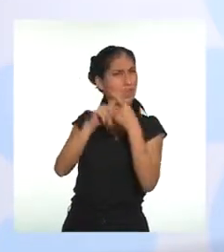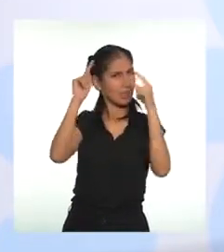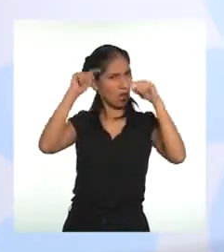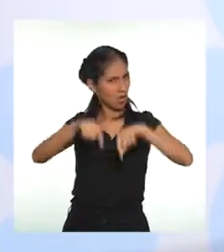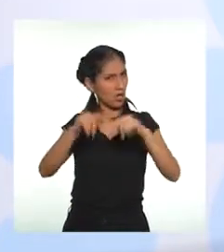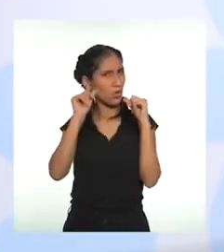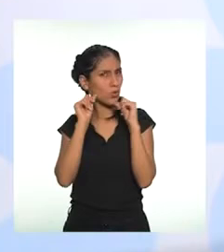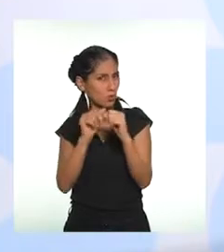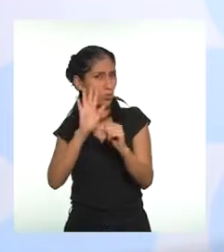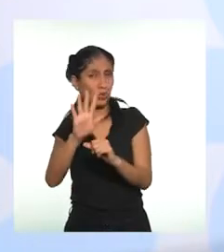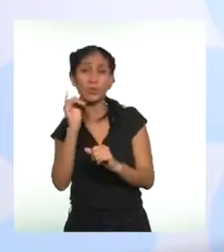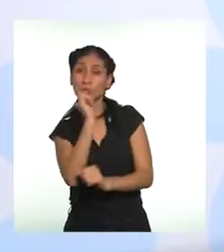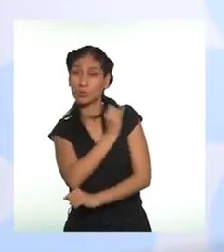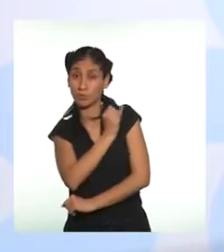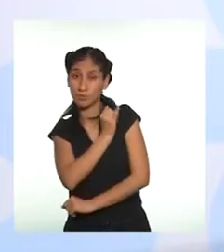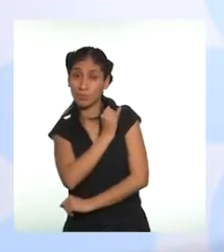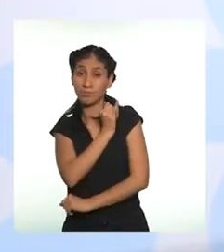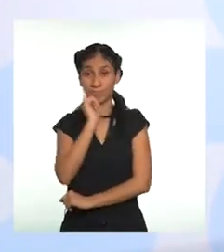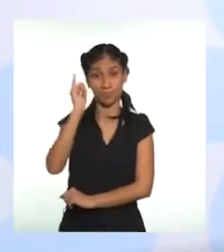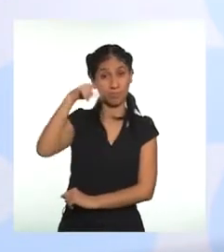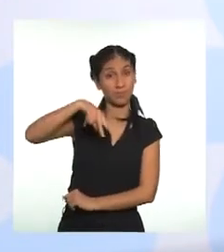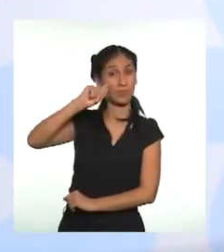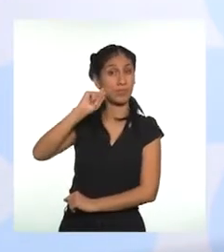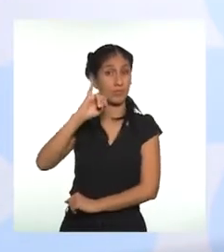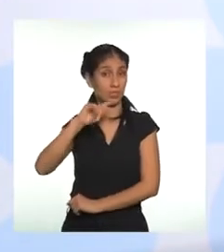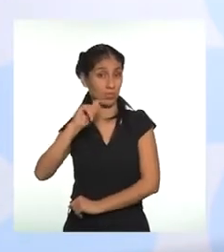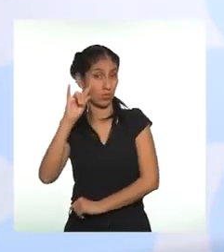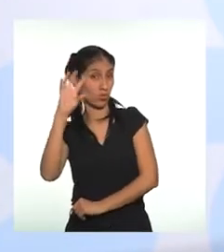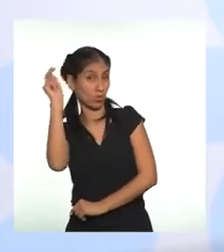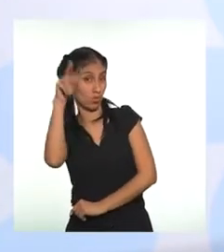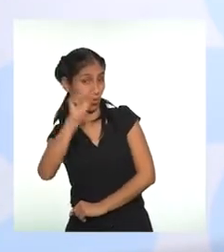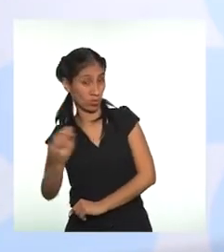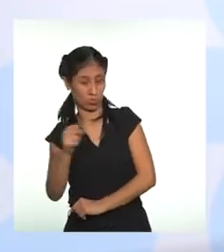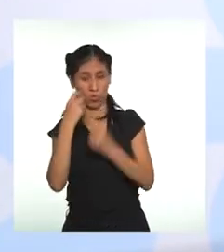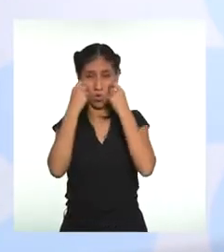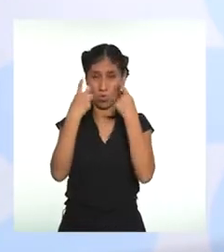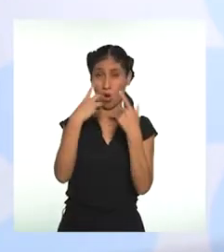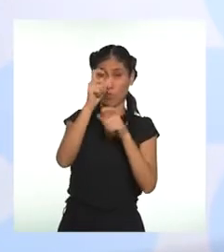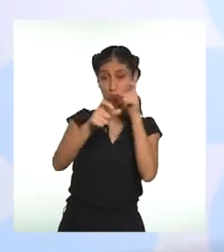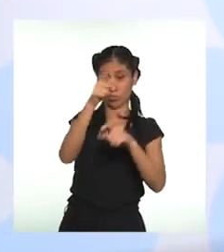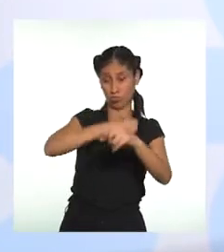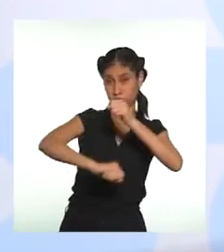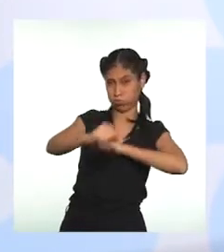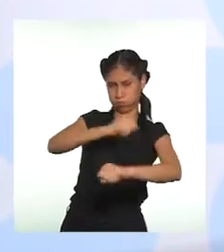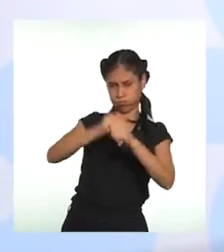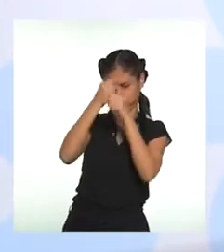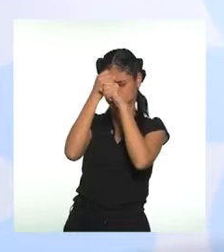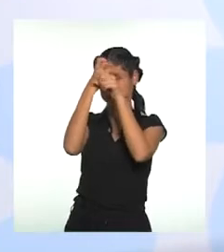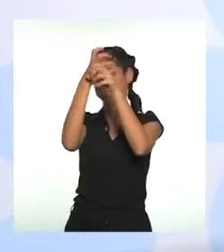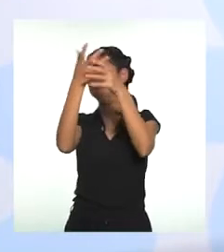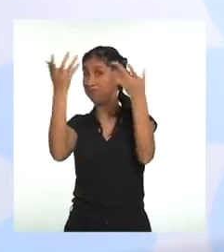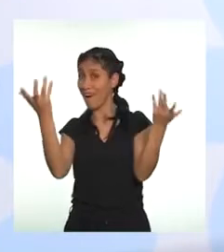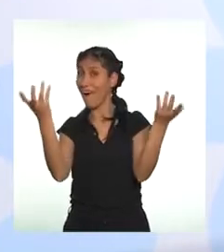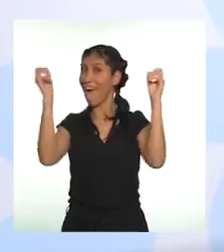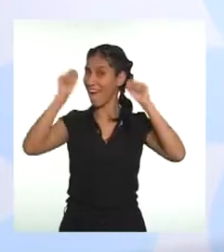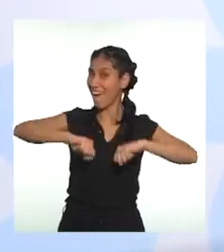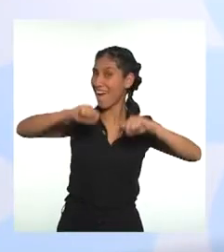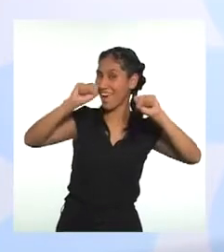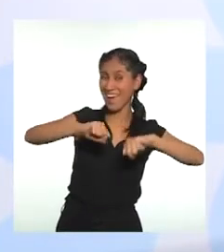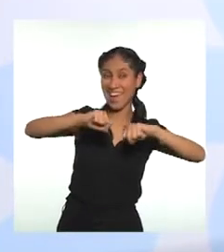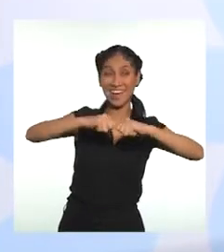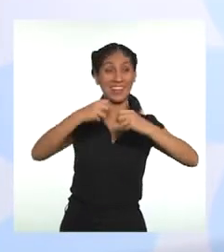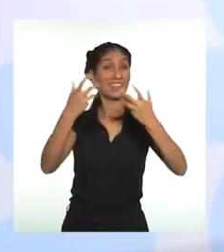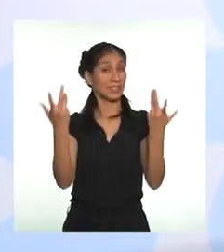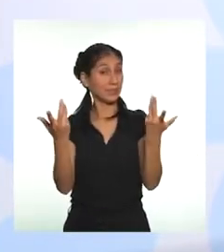todas o parte de sus instituciones. ¡Oh! ¡Cuánta sabiduría deben heredar generación tras generación! Así